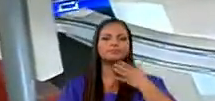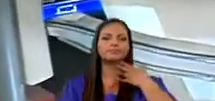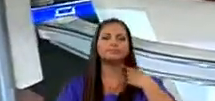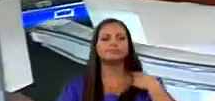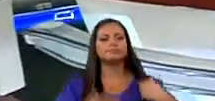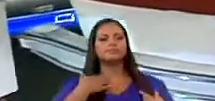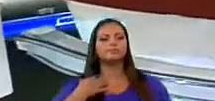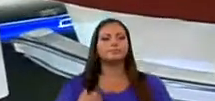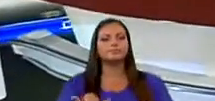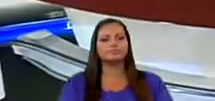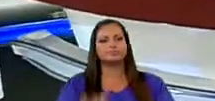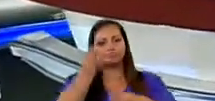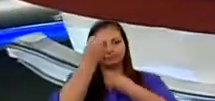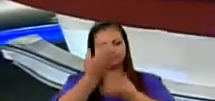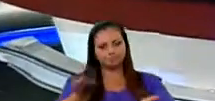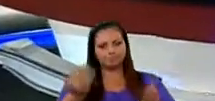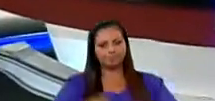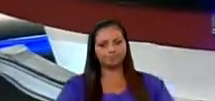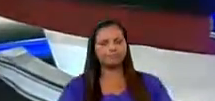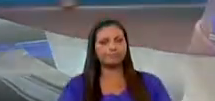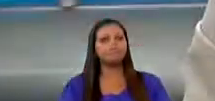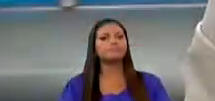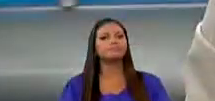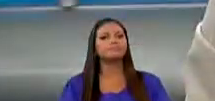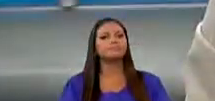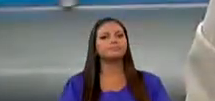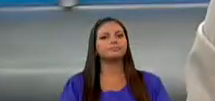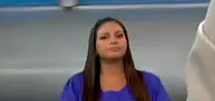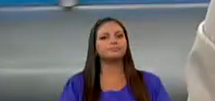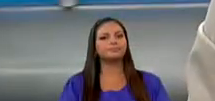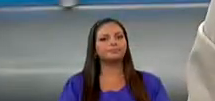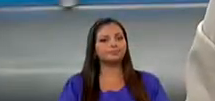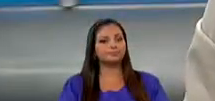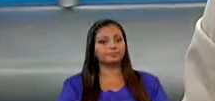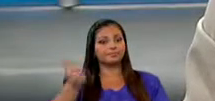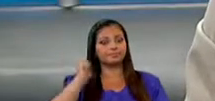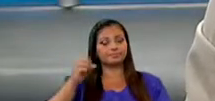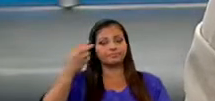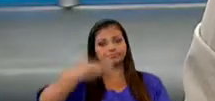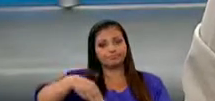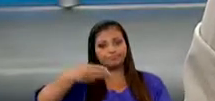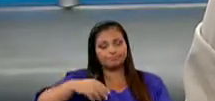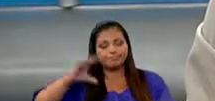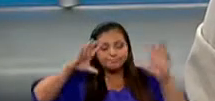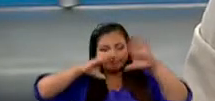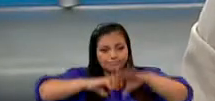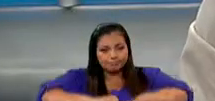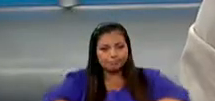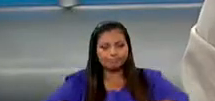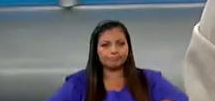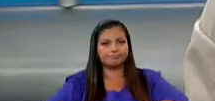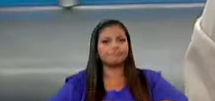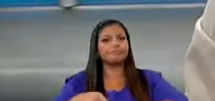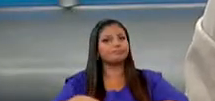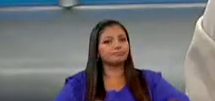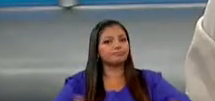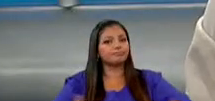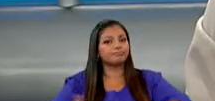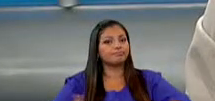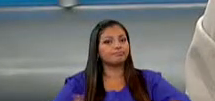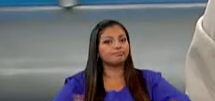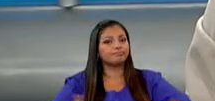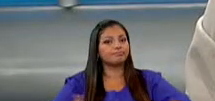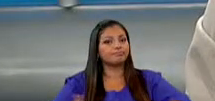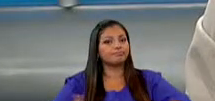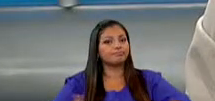Ahora les informamos que la fachada de un inmueble de dos plantas colapsó la noche del miércoles. Esto sucedió al sur de Guayaquil. En la vivienda se